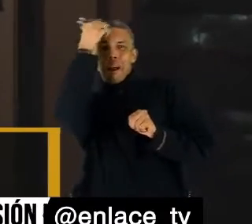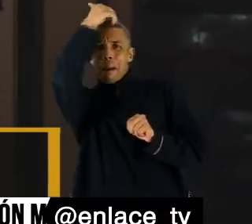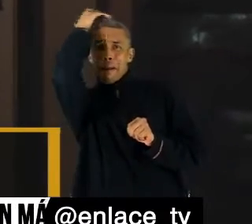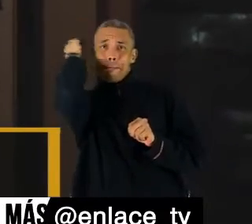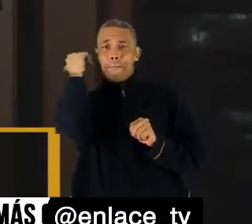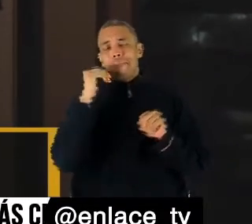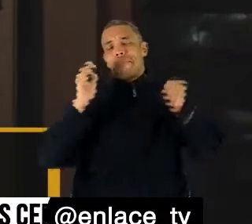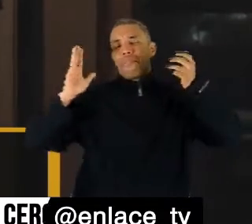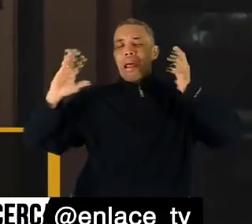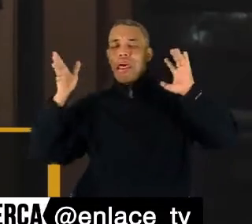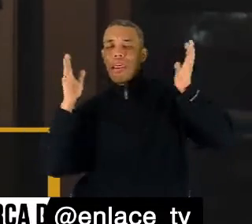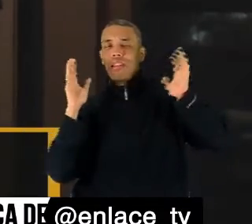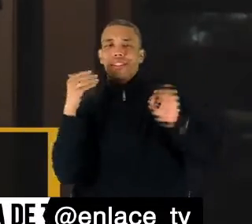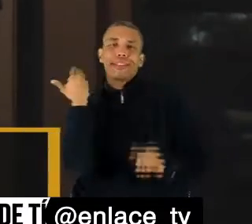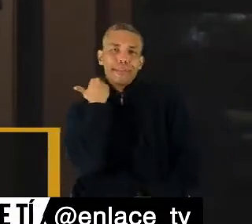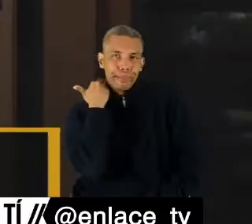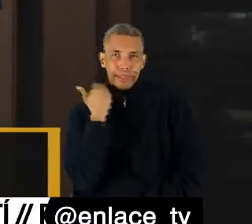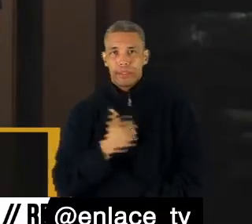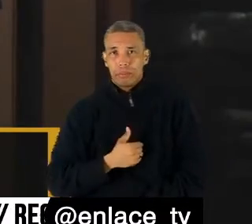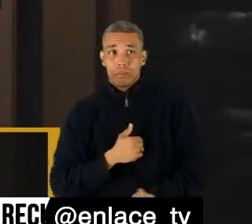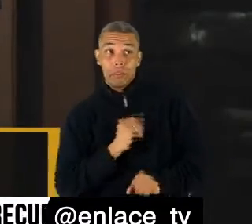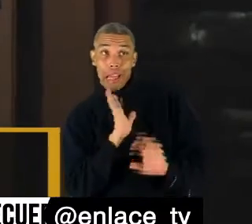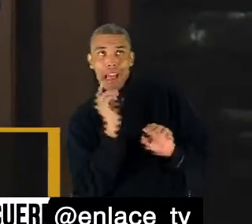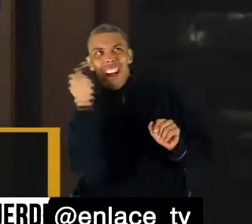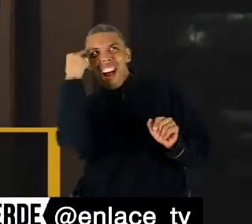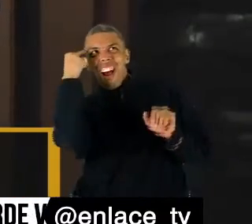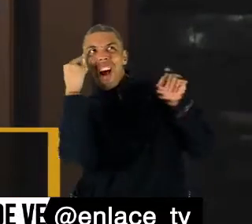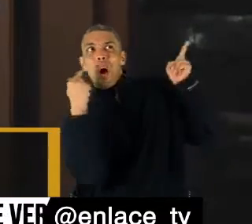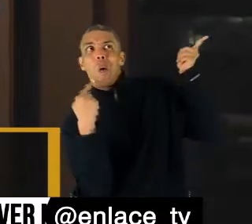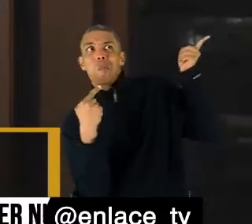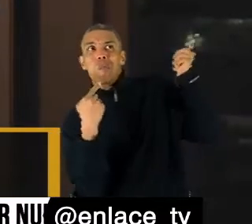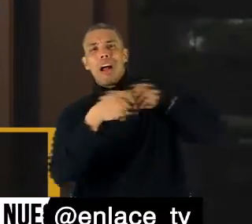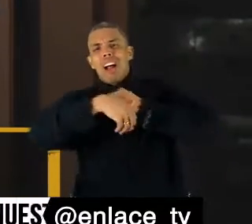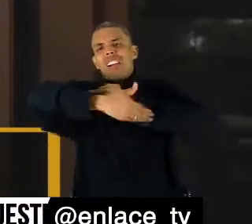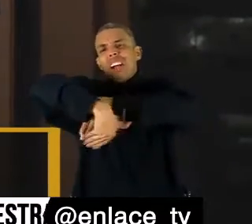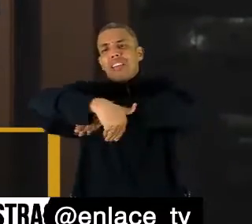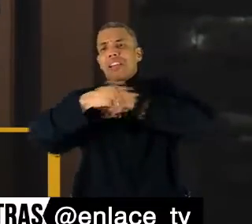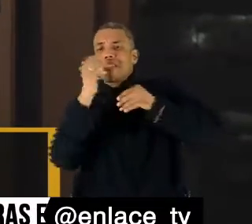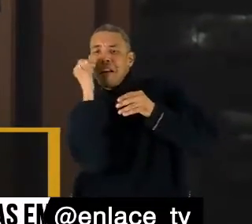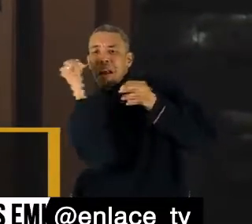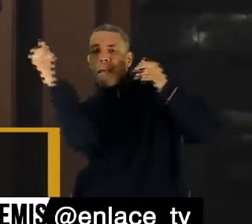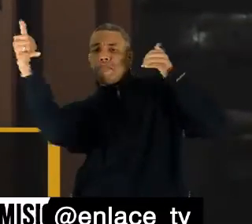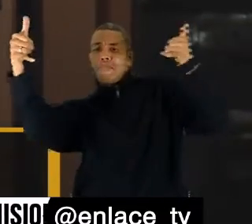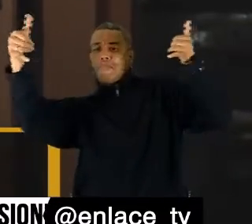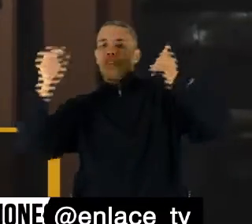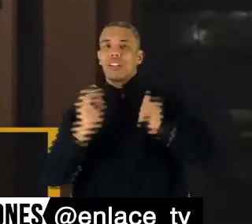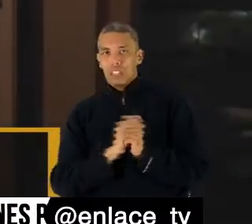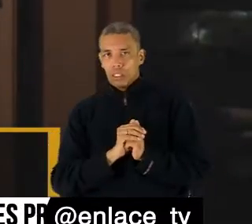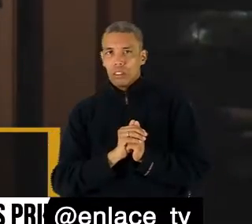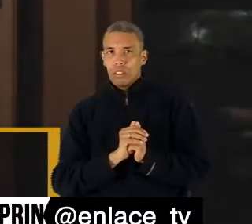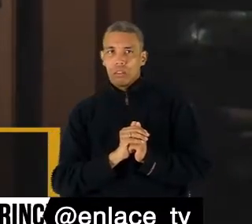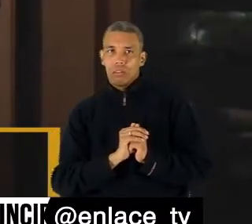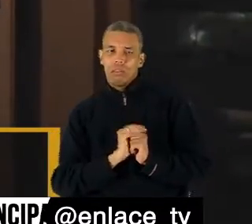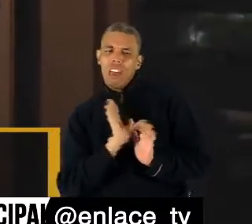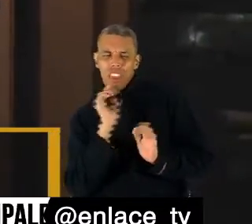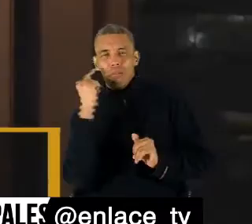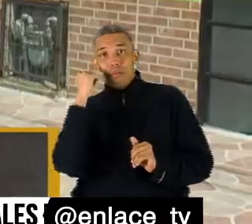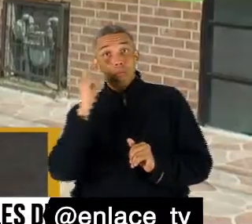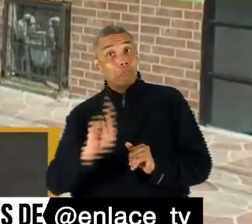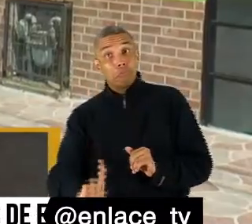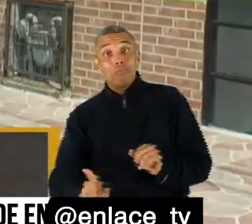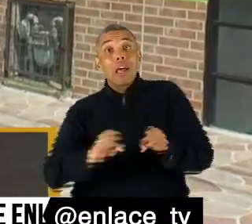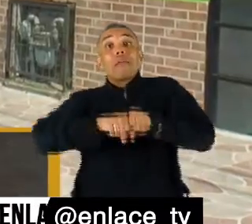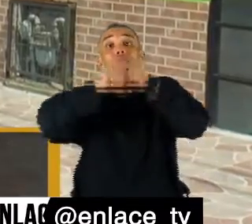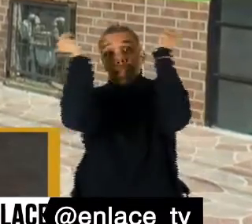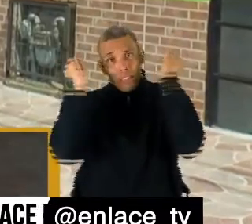ejemplo, del robo de nosotros, y vamos y pedimos las imágenes y allá nos dicen que no, que hace 2 meses las cámaras no están en funcionamiento. Entonces, ¿qué cámaras